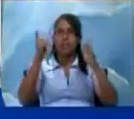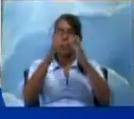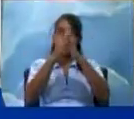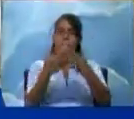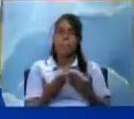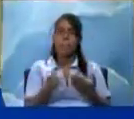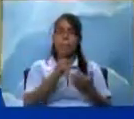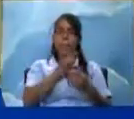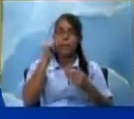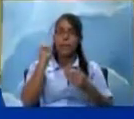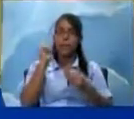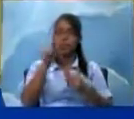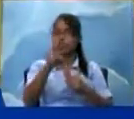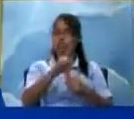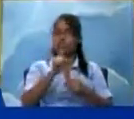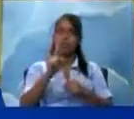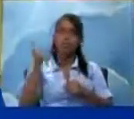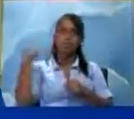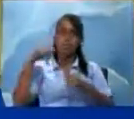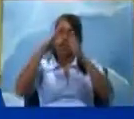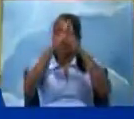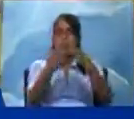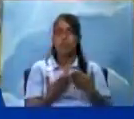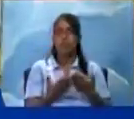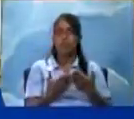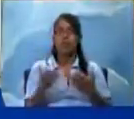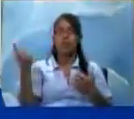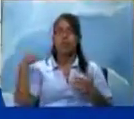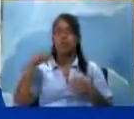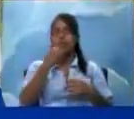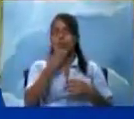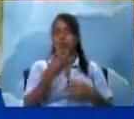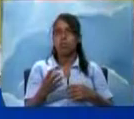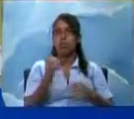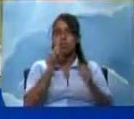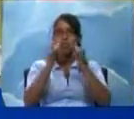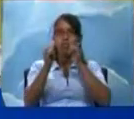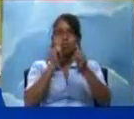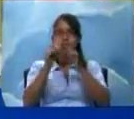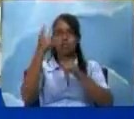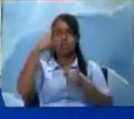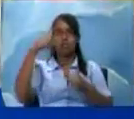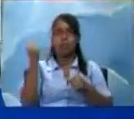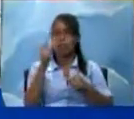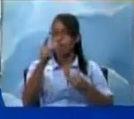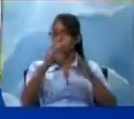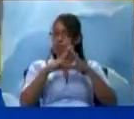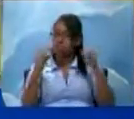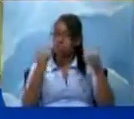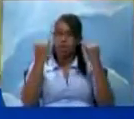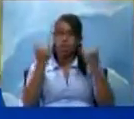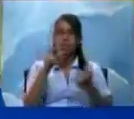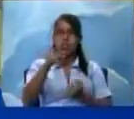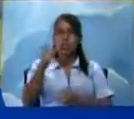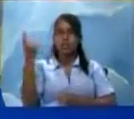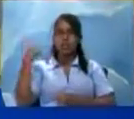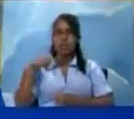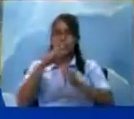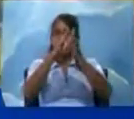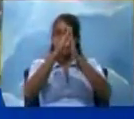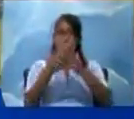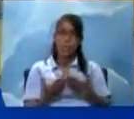a la palabra. Si usted no tenía una Biblia, tengo buenas noticias para todos. Ahora ustedes